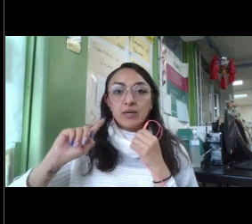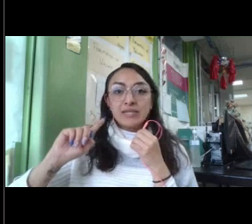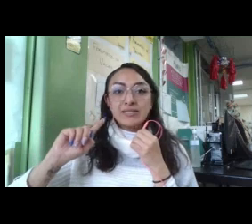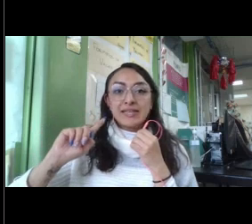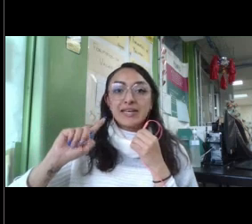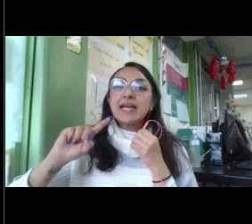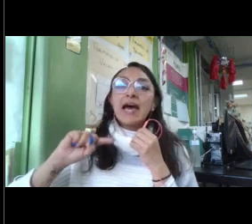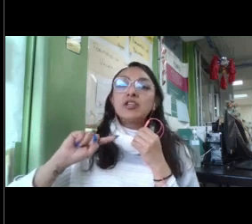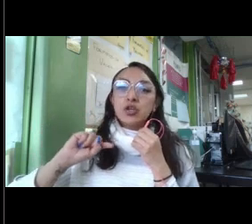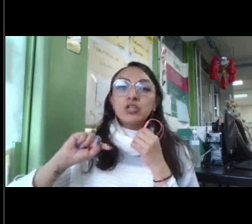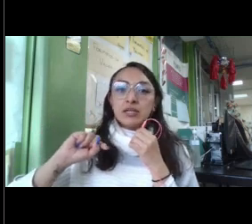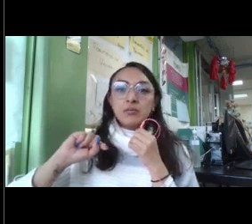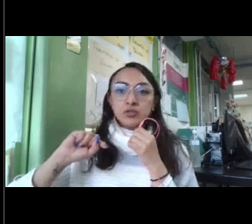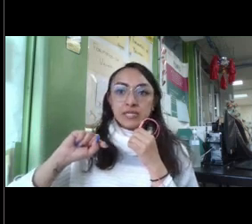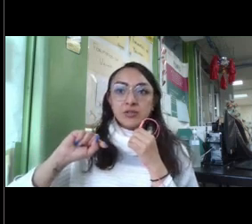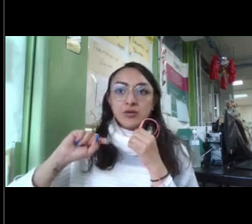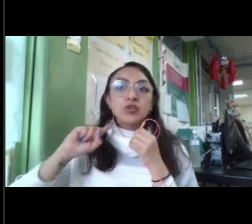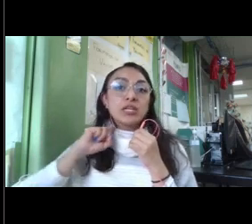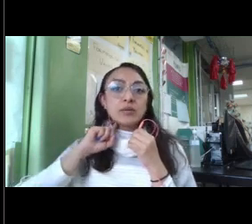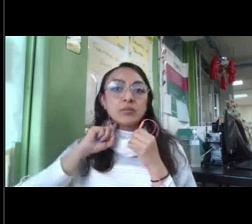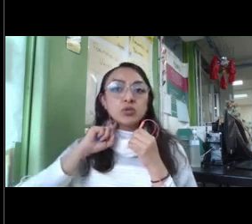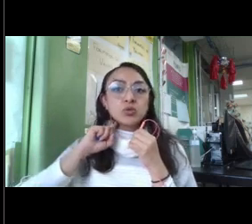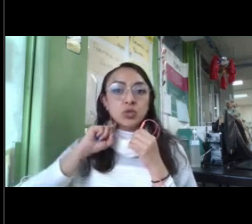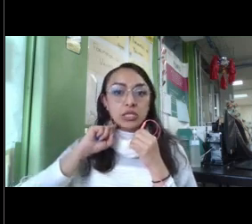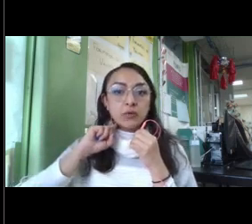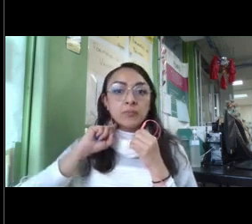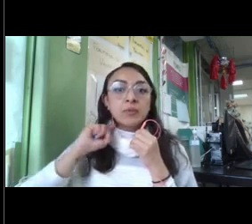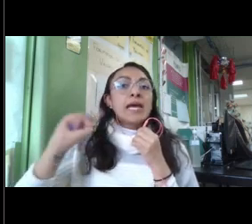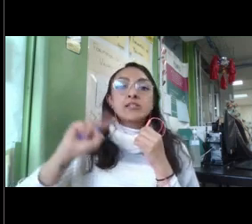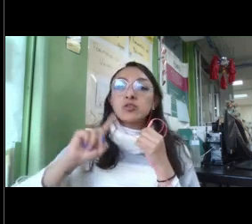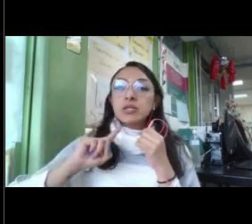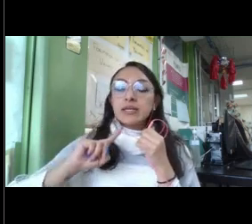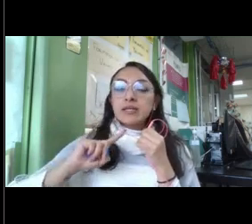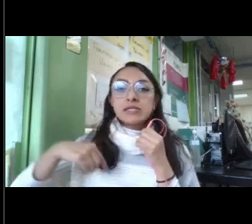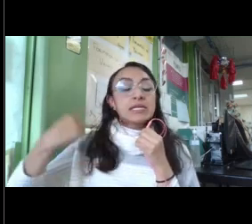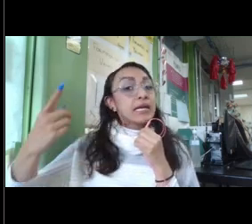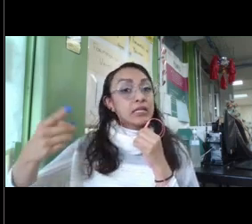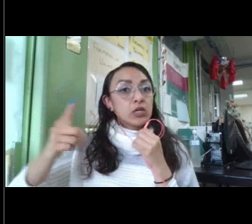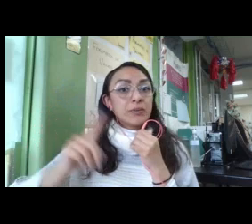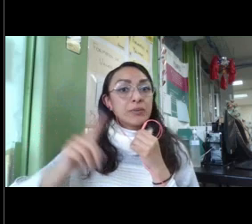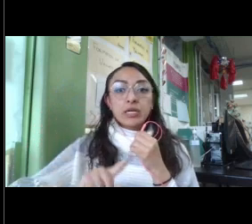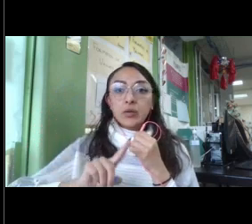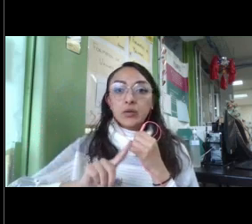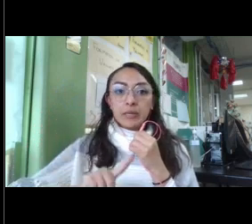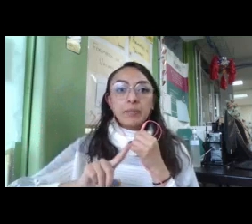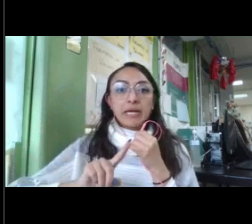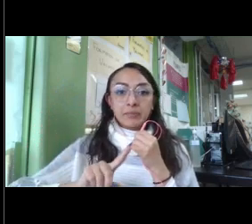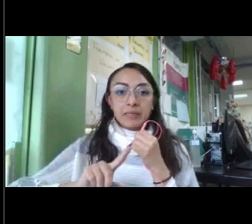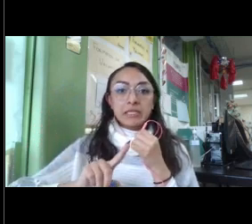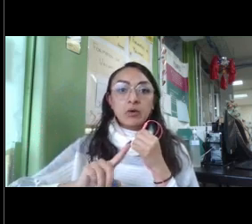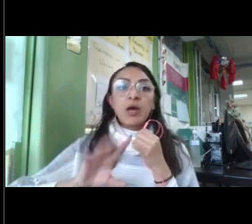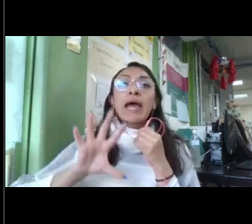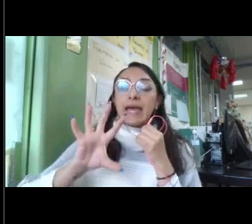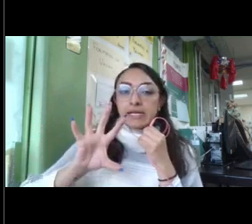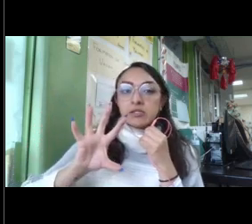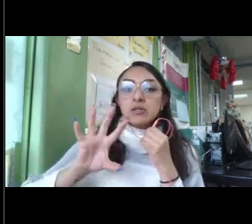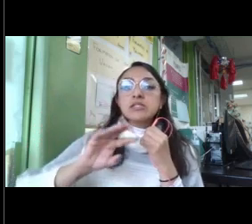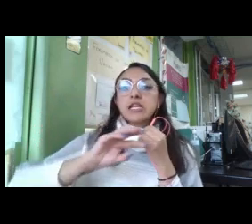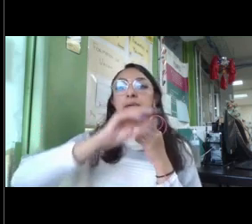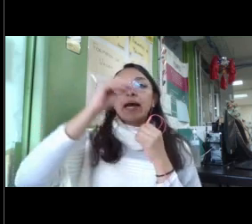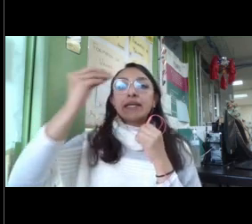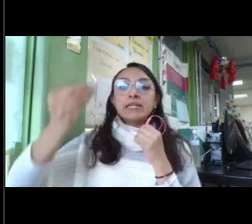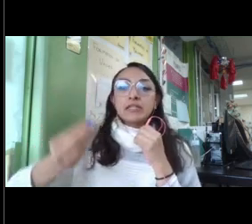en la lengua de señas no tenemos eso, no tenemos un sonido. Eso no quiere decir que el idioma no tenga un nivel pragmático.